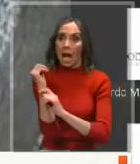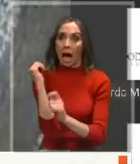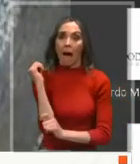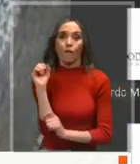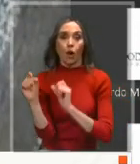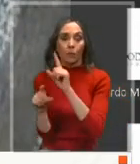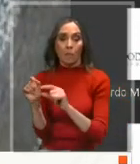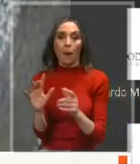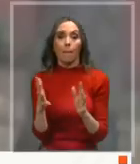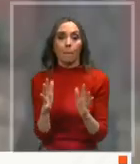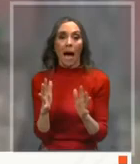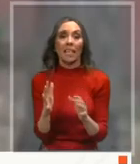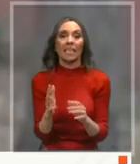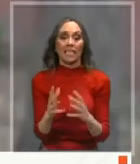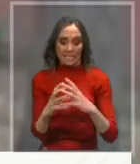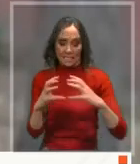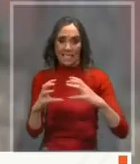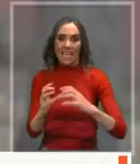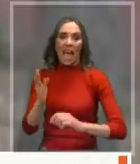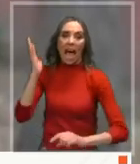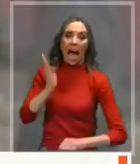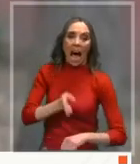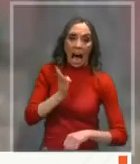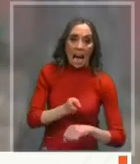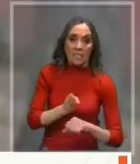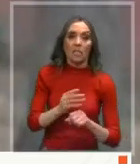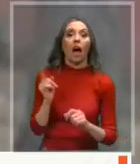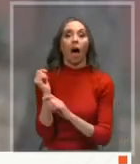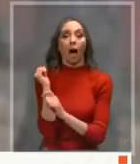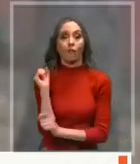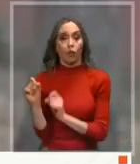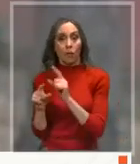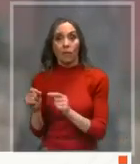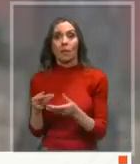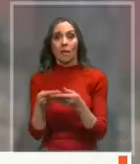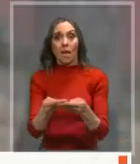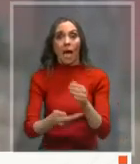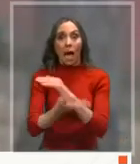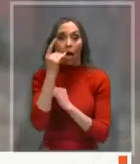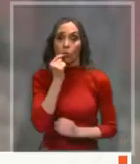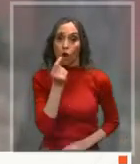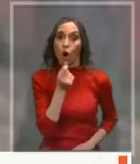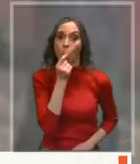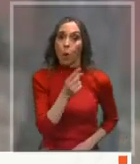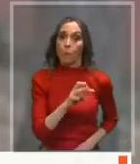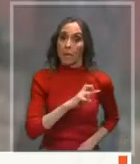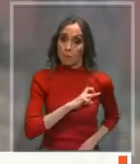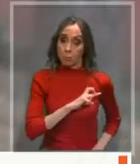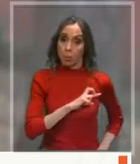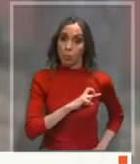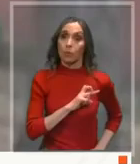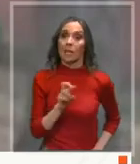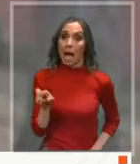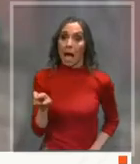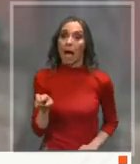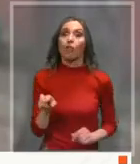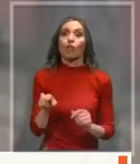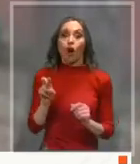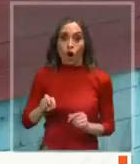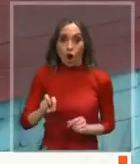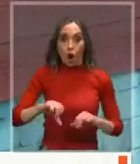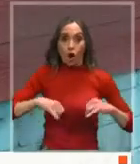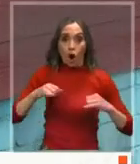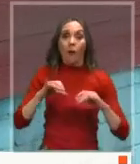algo parecido a un hacha. Y además aportaron otro antecedente. Tiempo atrás el imputado ya había sido asaltado en esta misma